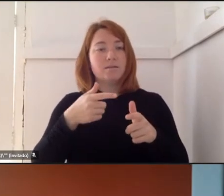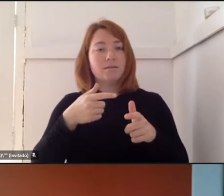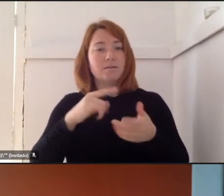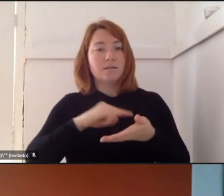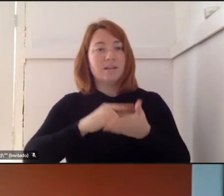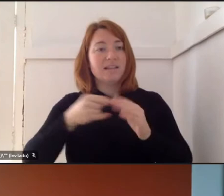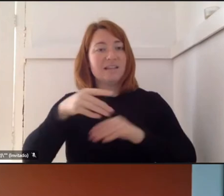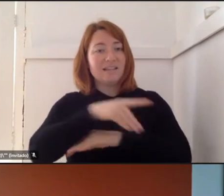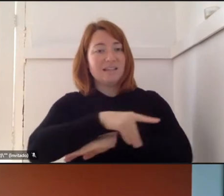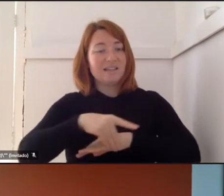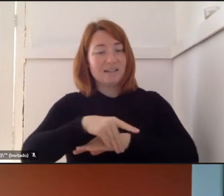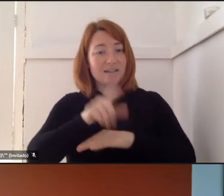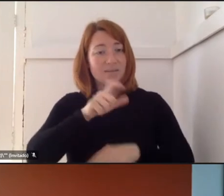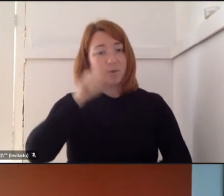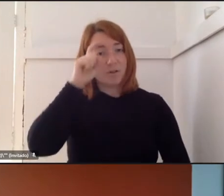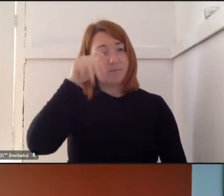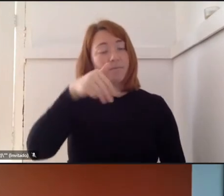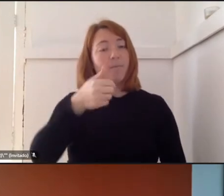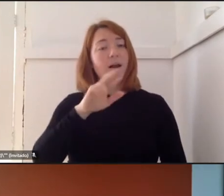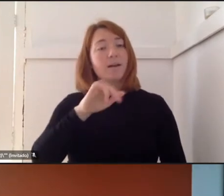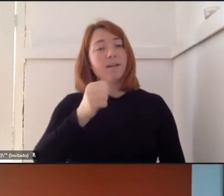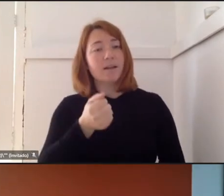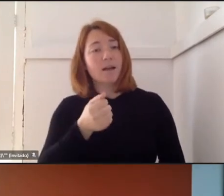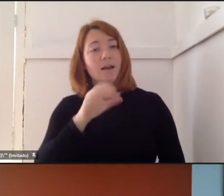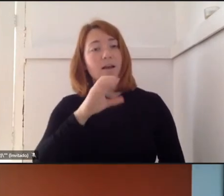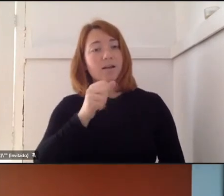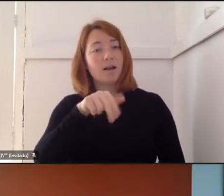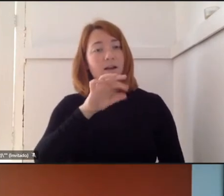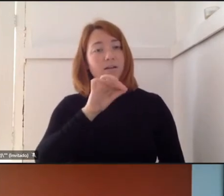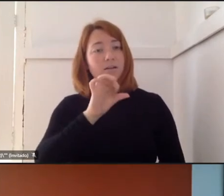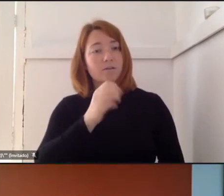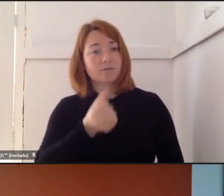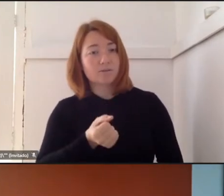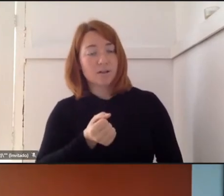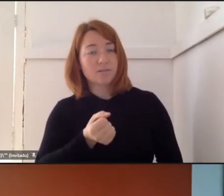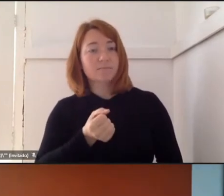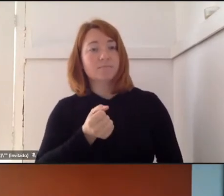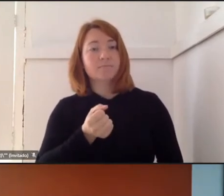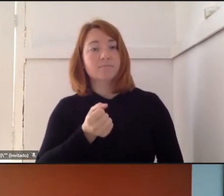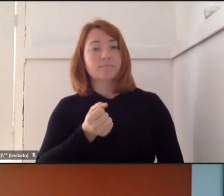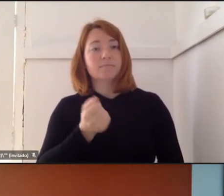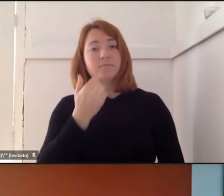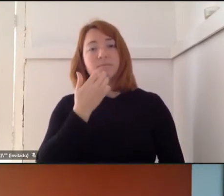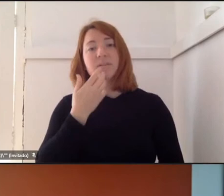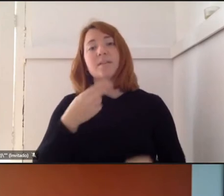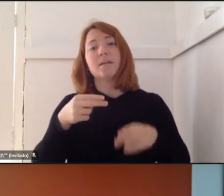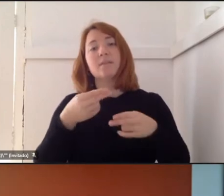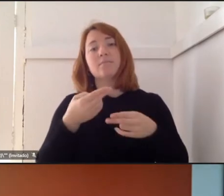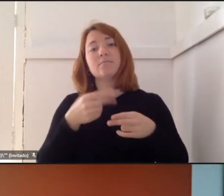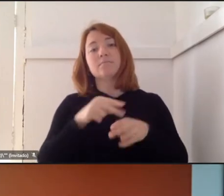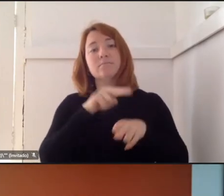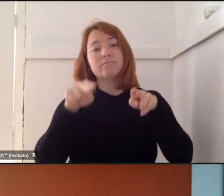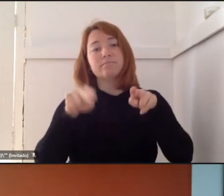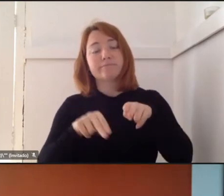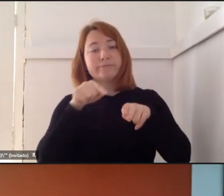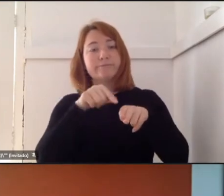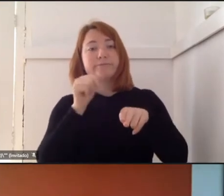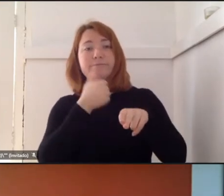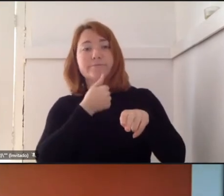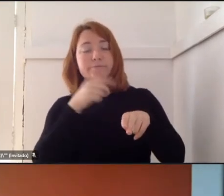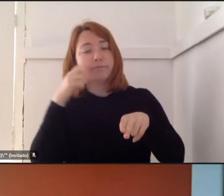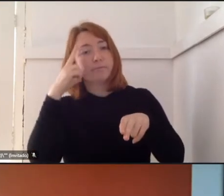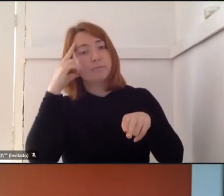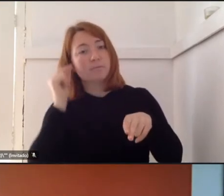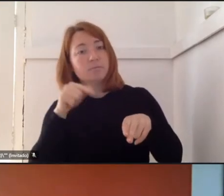Canosa, que es ingeniera y que se llama Al lado de quien durmes, al lado del que duermes, y habla de todas las experiencias